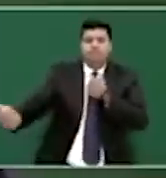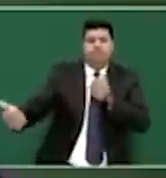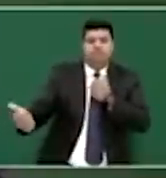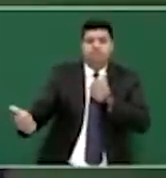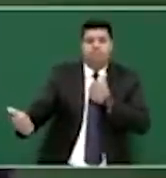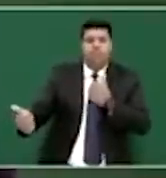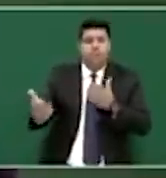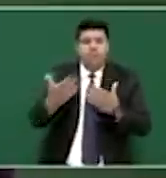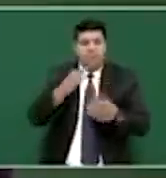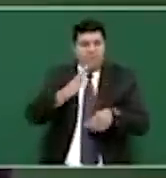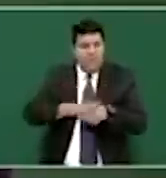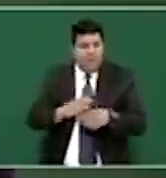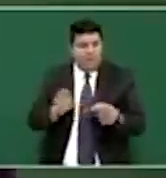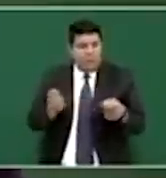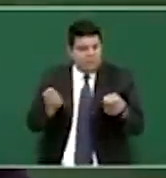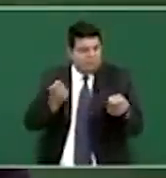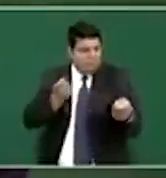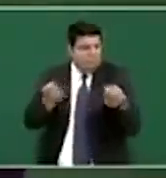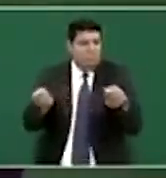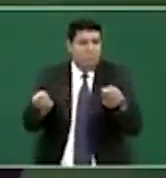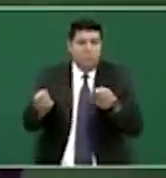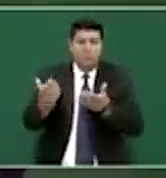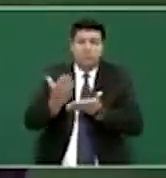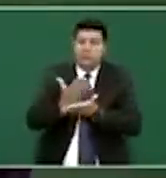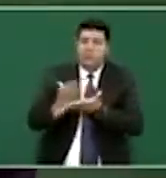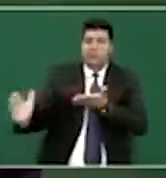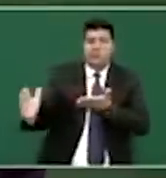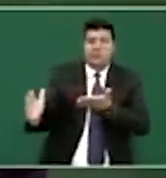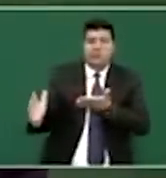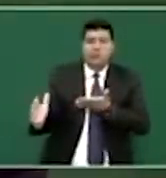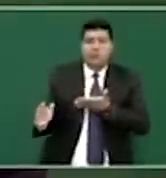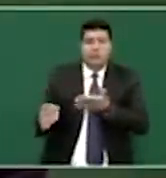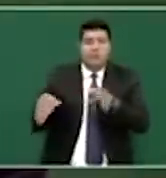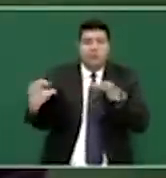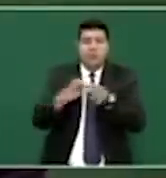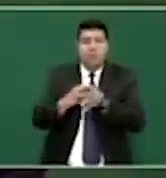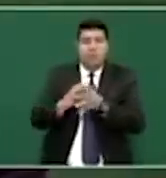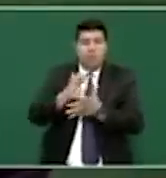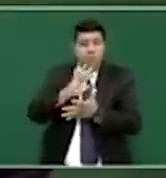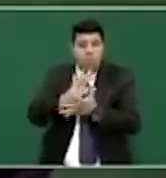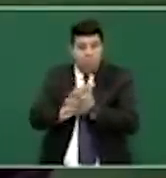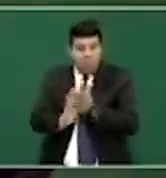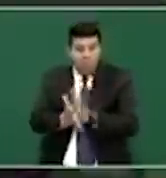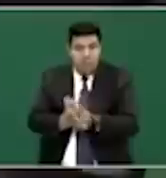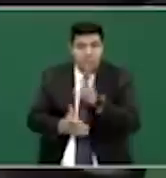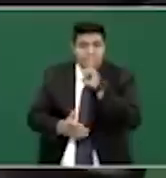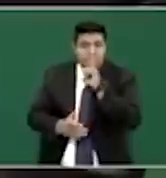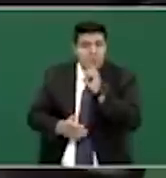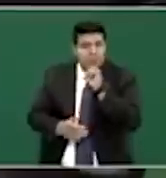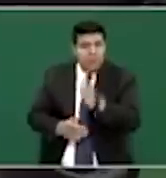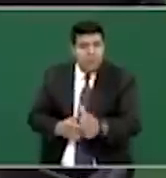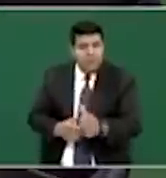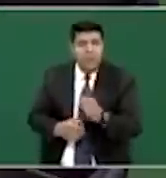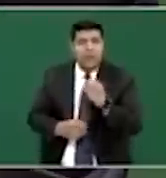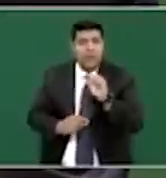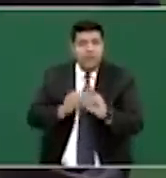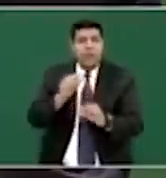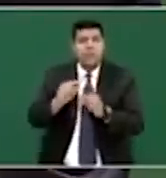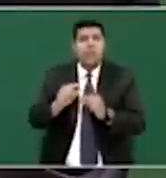una disminución, si se quiere, leve, pero disminución,